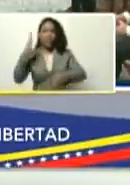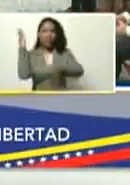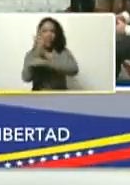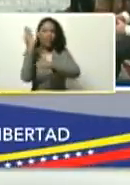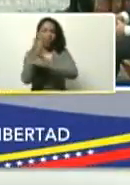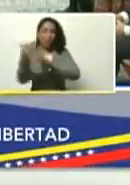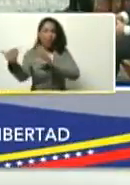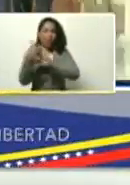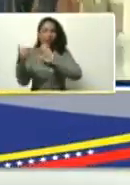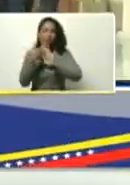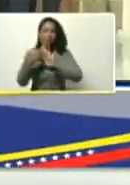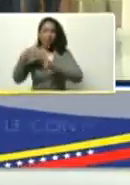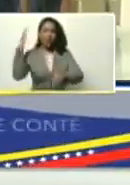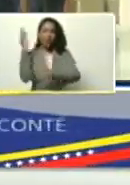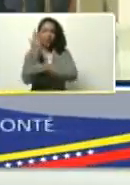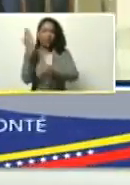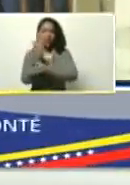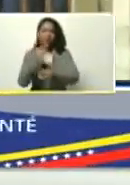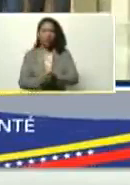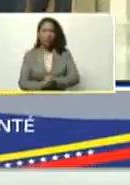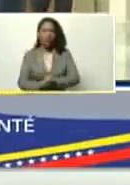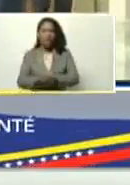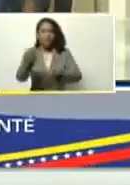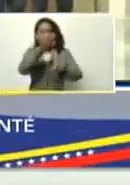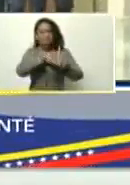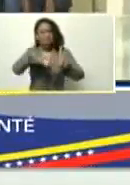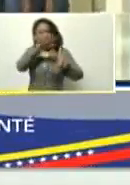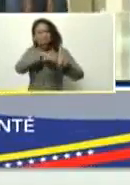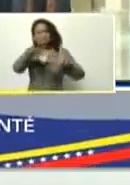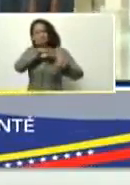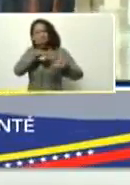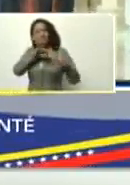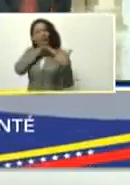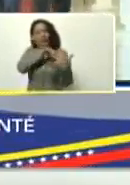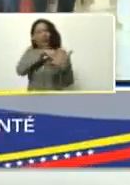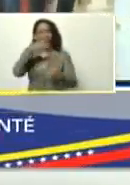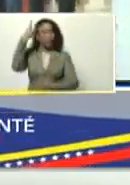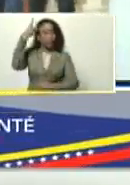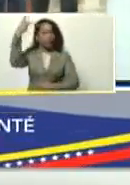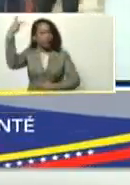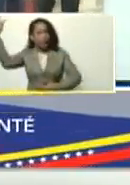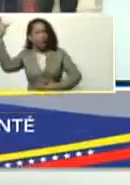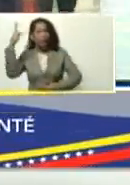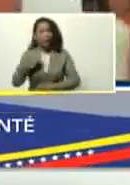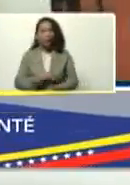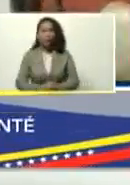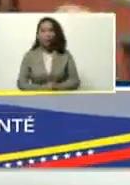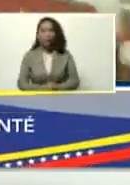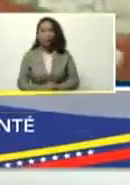Sanciones, recontrasanciones, amenazas, guerra psicológica.